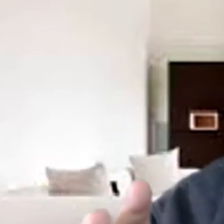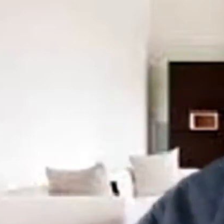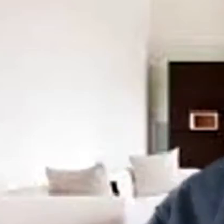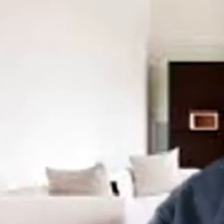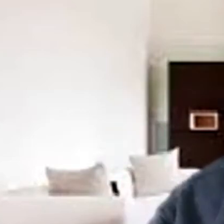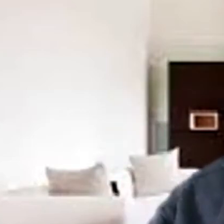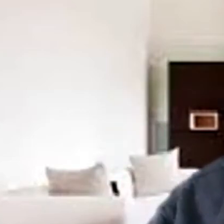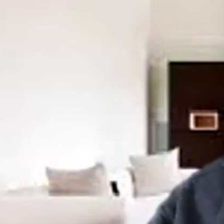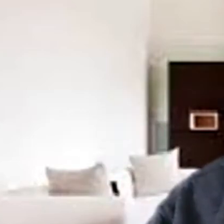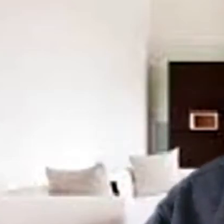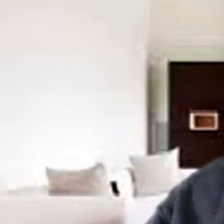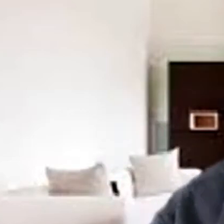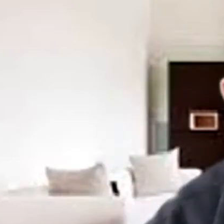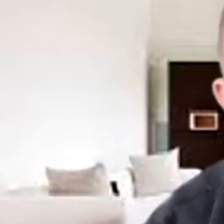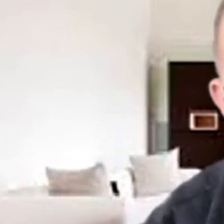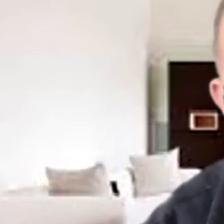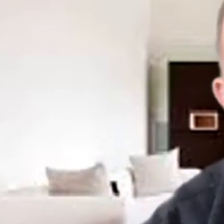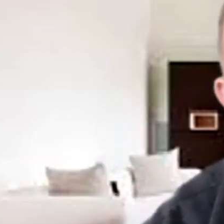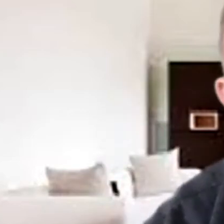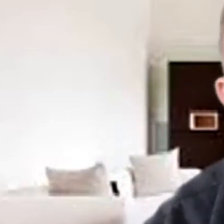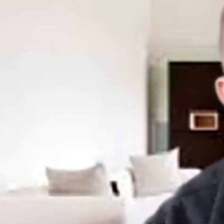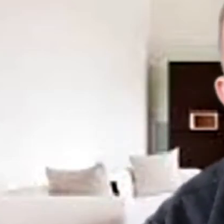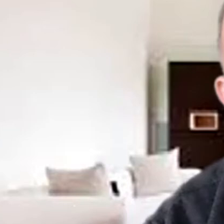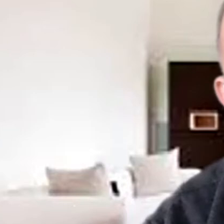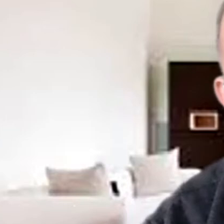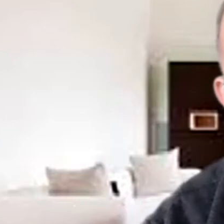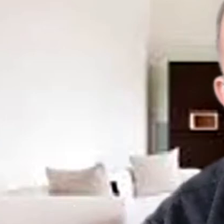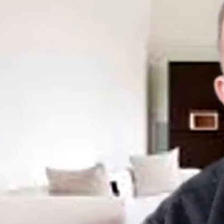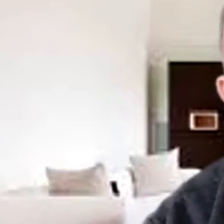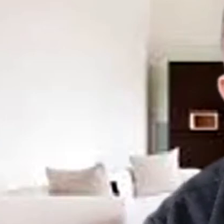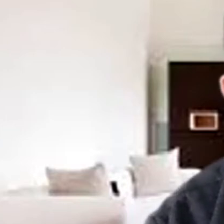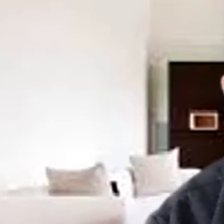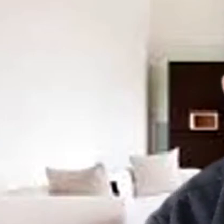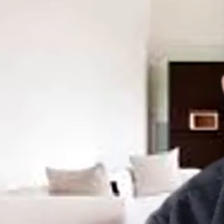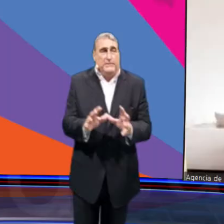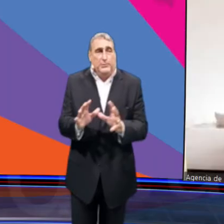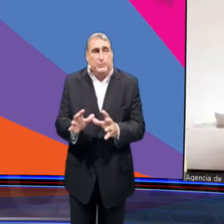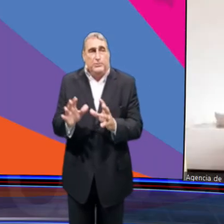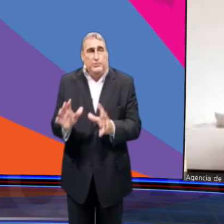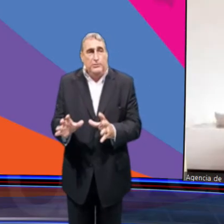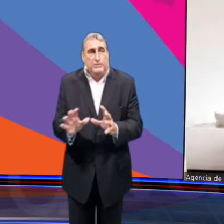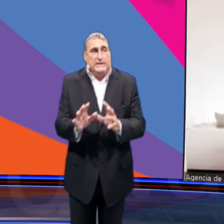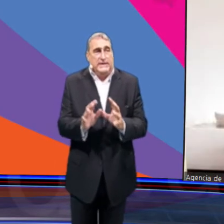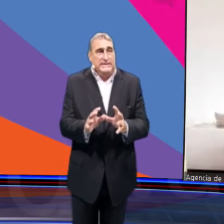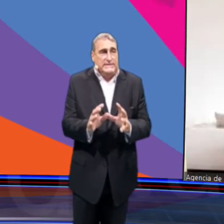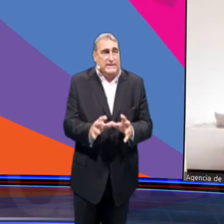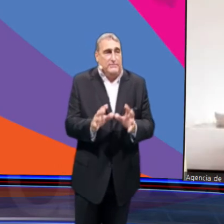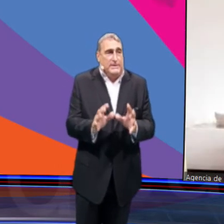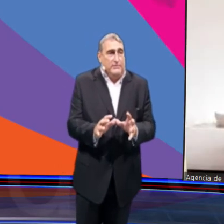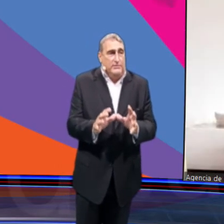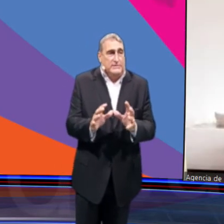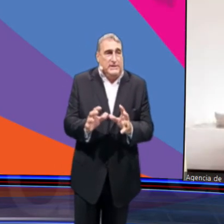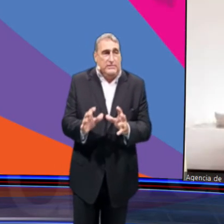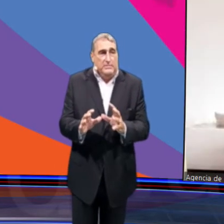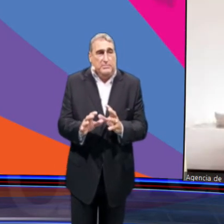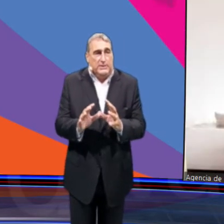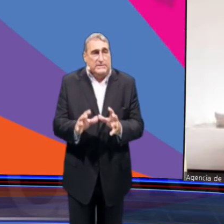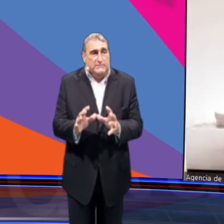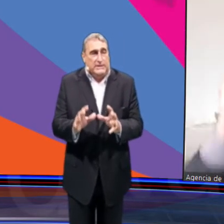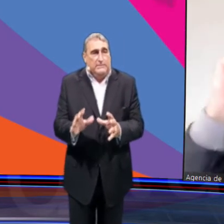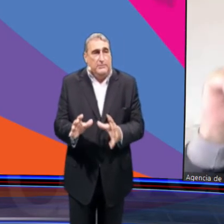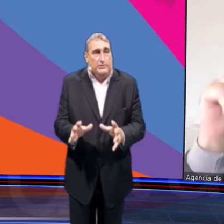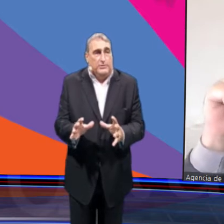espere, espere, espere, espere. Pero acá no se Me gustó ese fija. razonamiento, ¿eh? Pero acá no se fija si uno tiene voto o no, lo que interesa es ser gobernador o ser esto, no importa